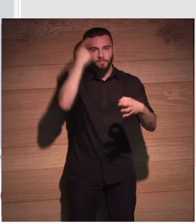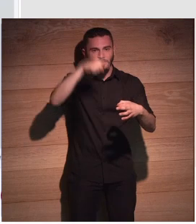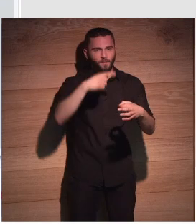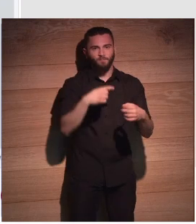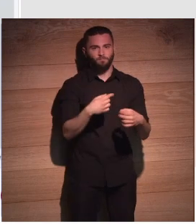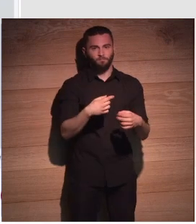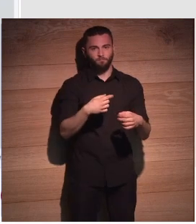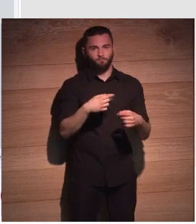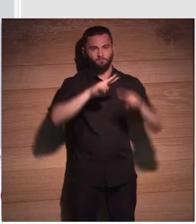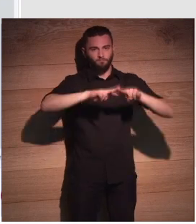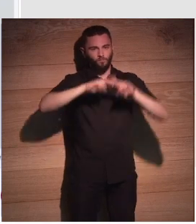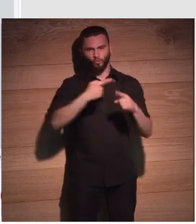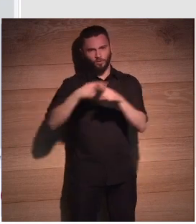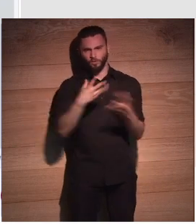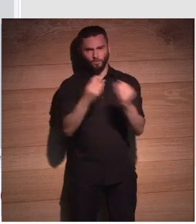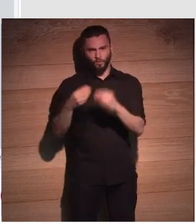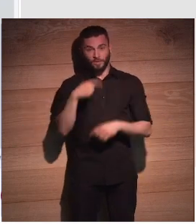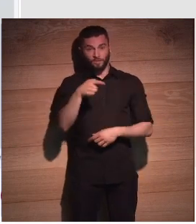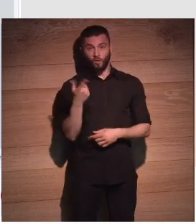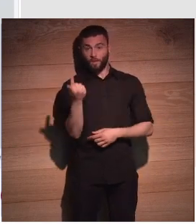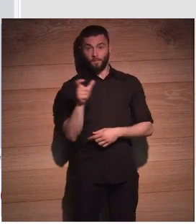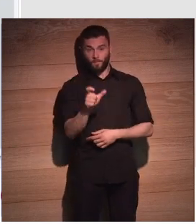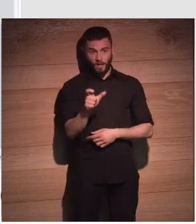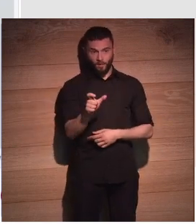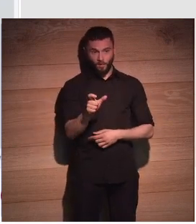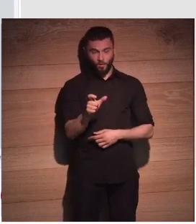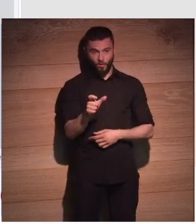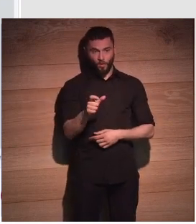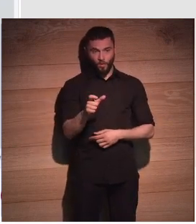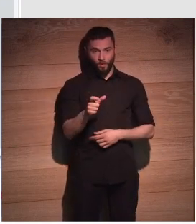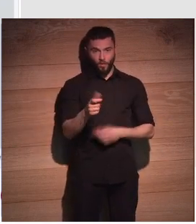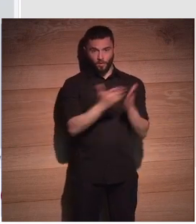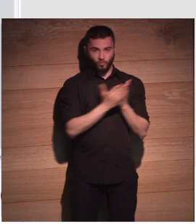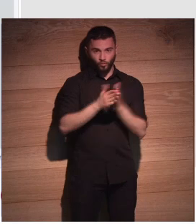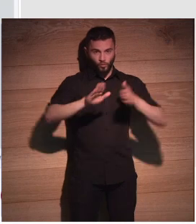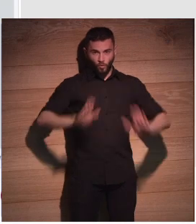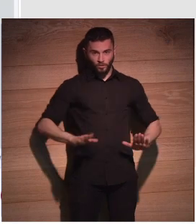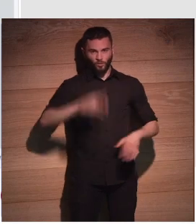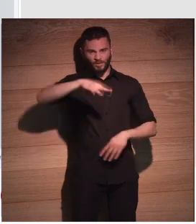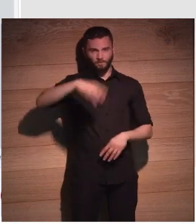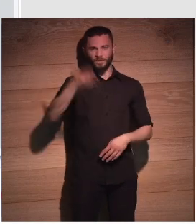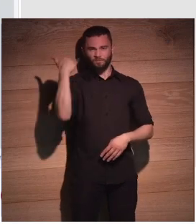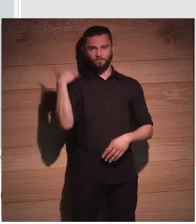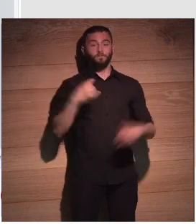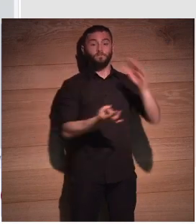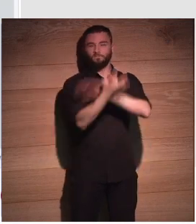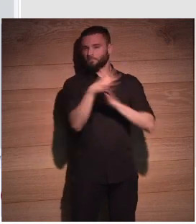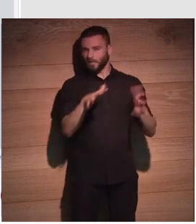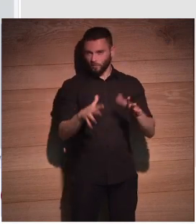que veis aquí, por ejemplo, es el de precio, ¿no? La última oleada creo que la hicimos hace unos 3 meses, la publicamos